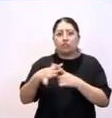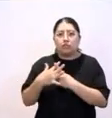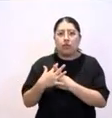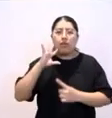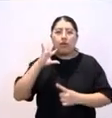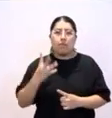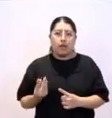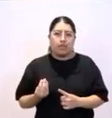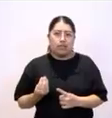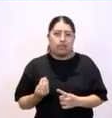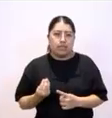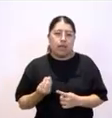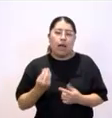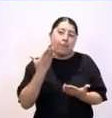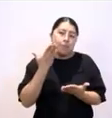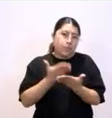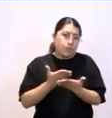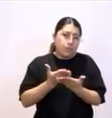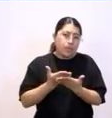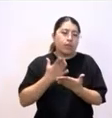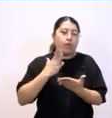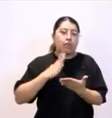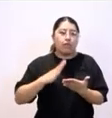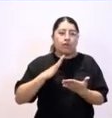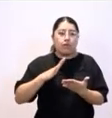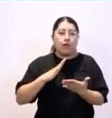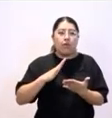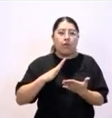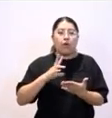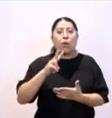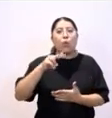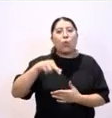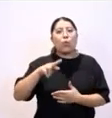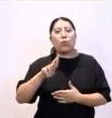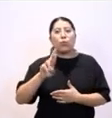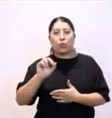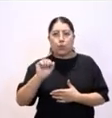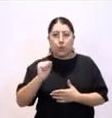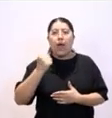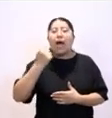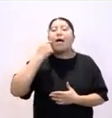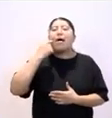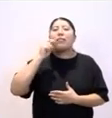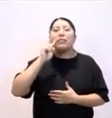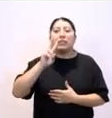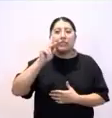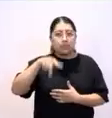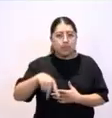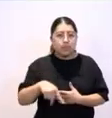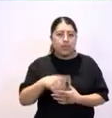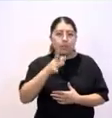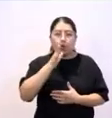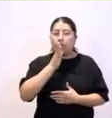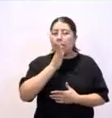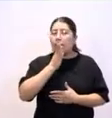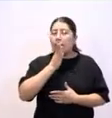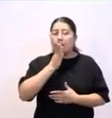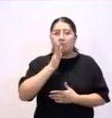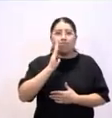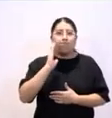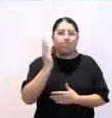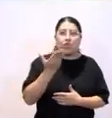Palestina. Por lo tanto, yo le pido que mire hacia UNRWA también, porque no podemos entrar a condenarla,